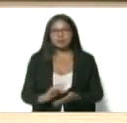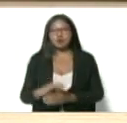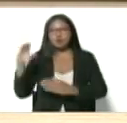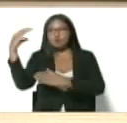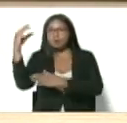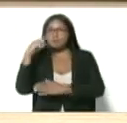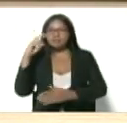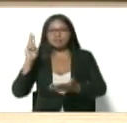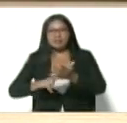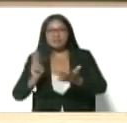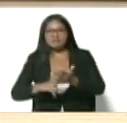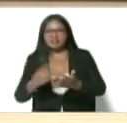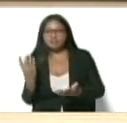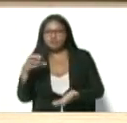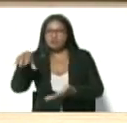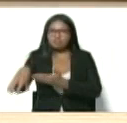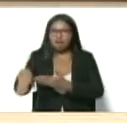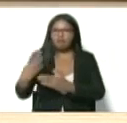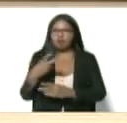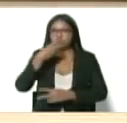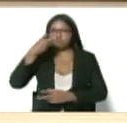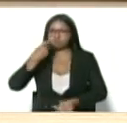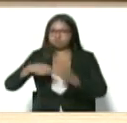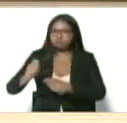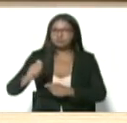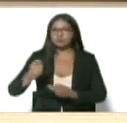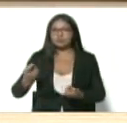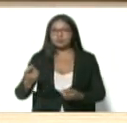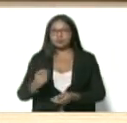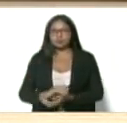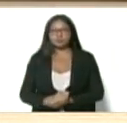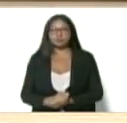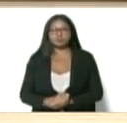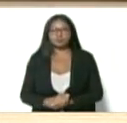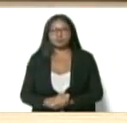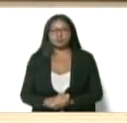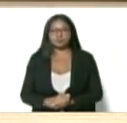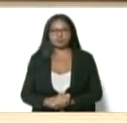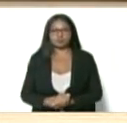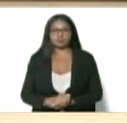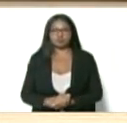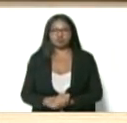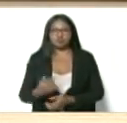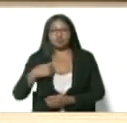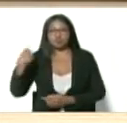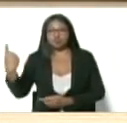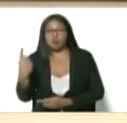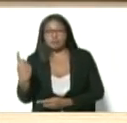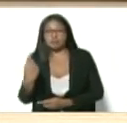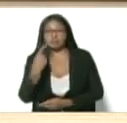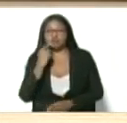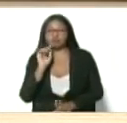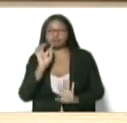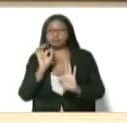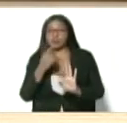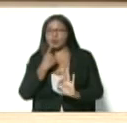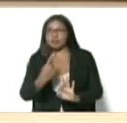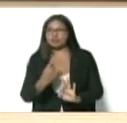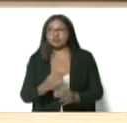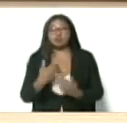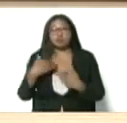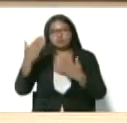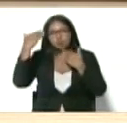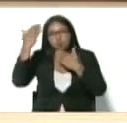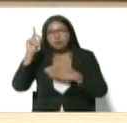verdadero narco estado un narco estado yo solamente voy a dar un dato quiero saludar a la